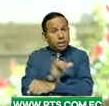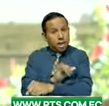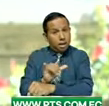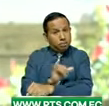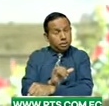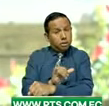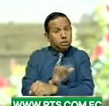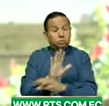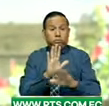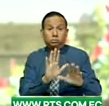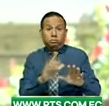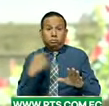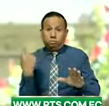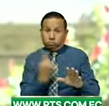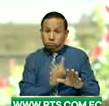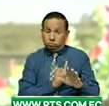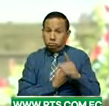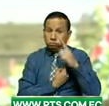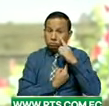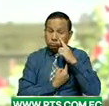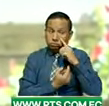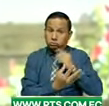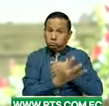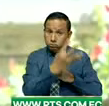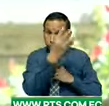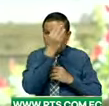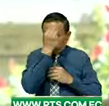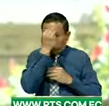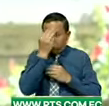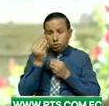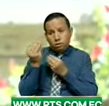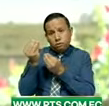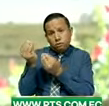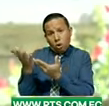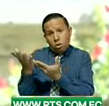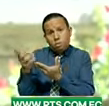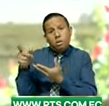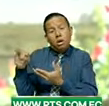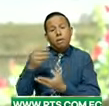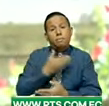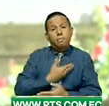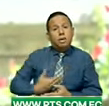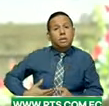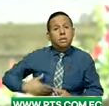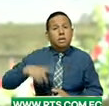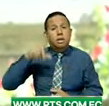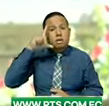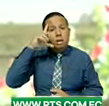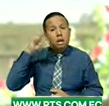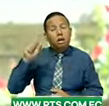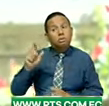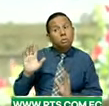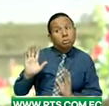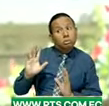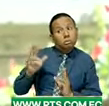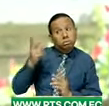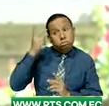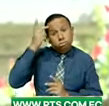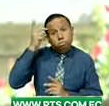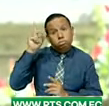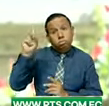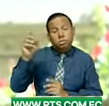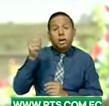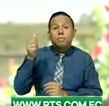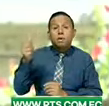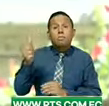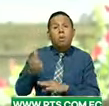Nosotros vamos a trasladar este planteamiento al señor presidente de la República para que en función